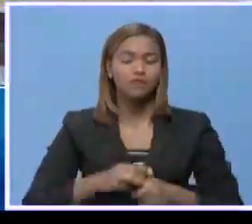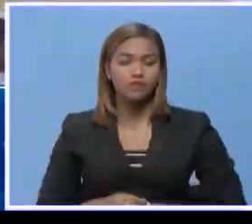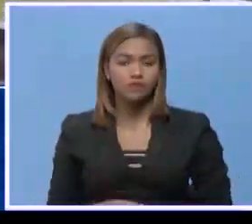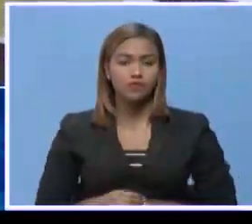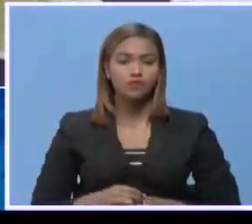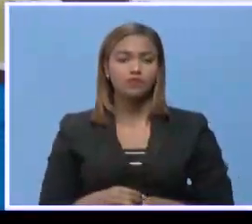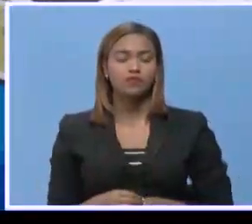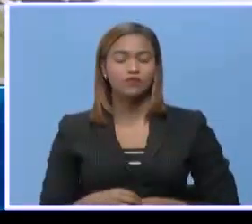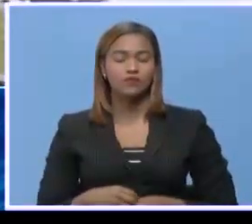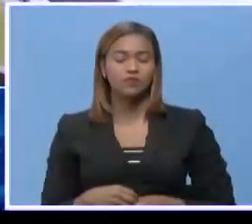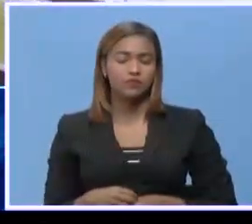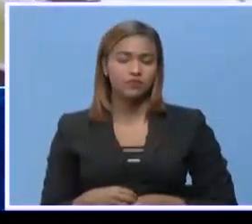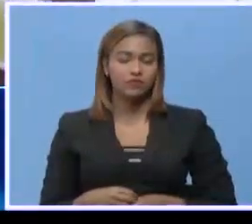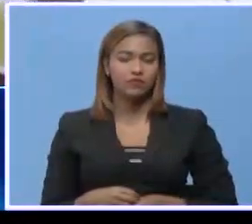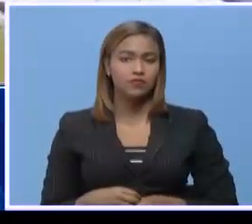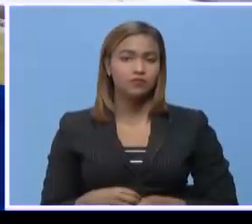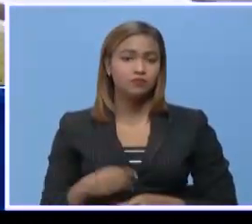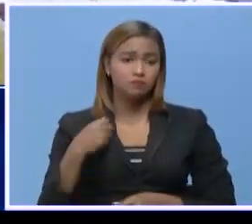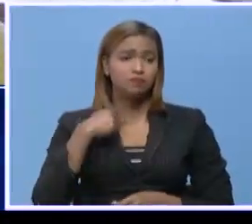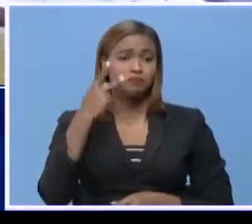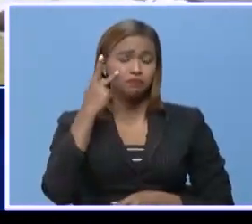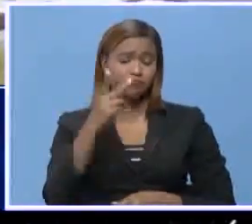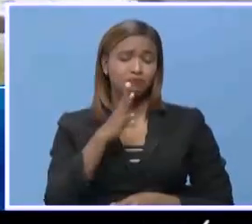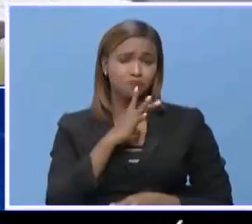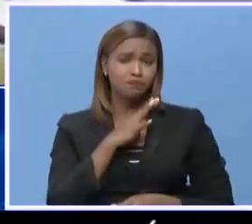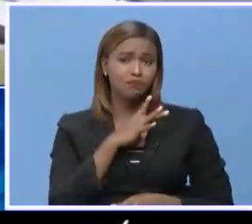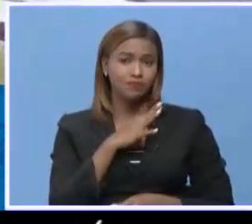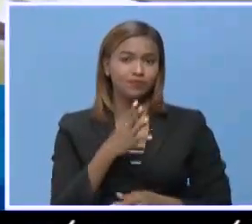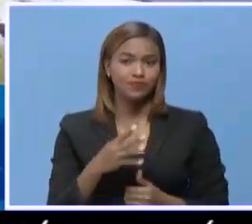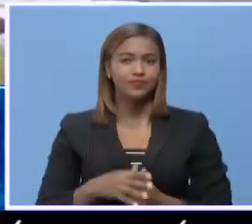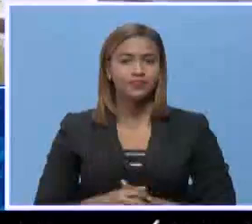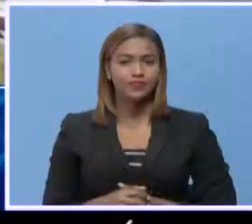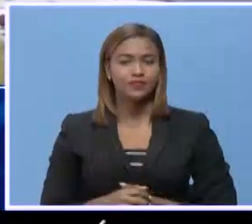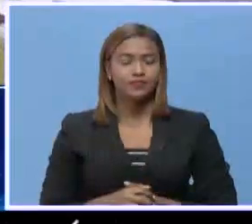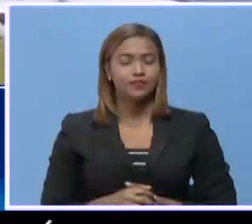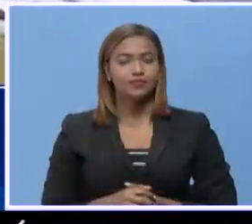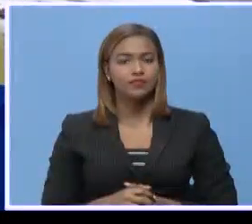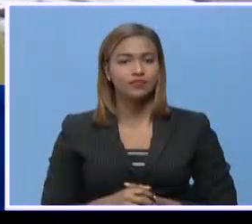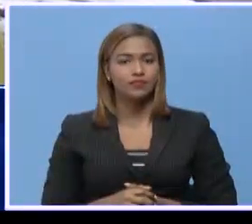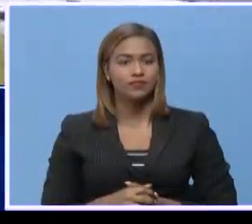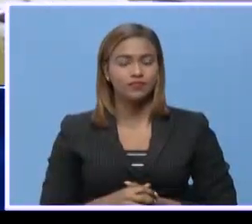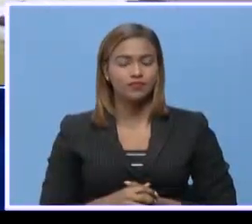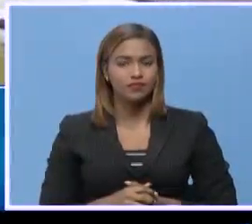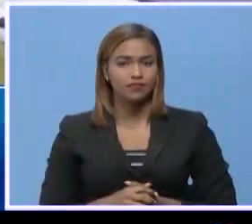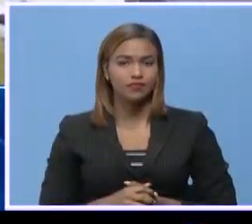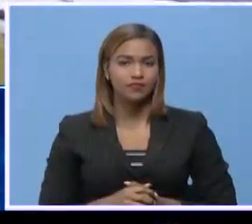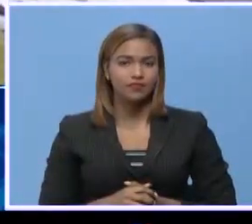bajos. Yo lo veo bien. Yo lo veo bien.